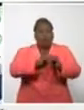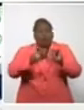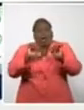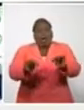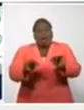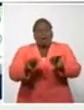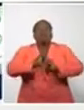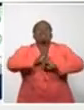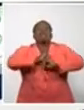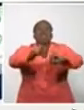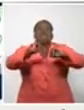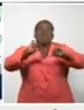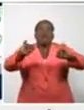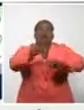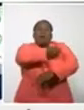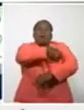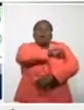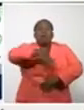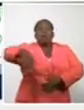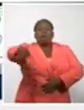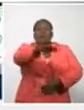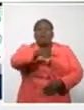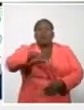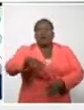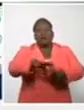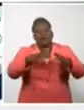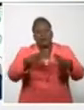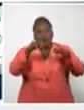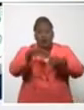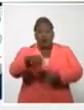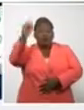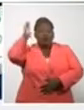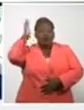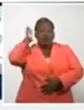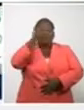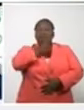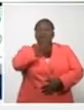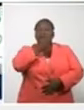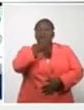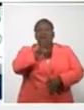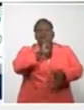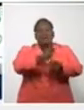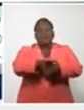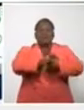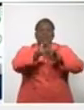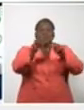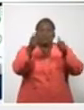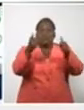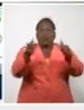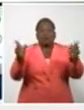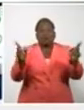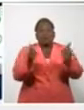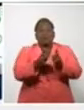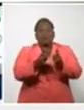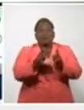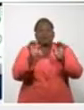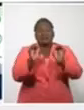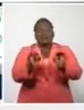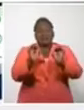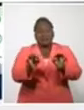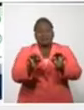esta información a nuestro pueblo. Bueno, hoy en la conferencia de prensa comenzó con buenas noticias. A manera de resumen, siempre tratamos de agrupar